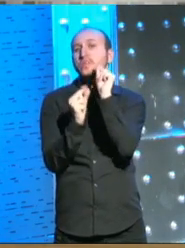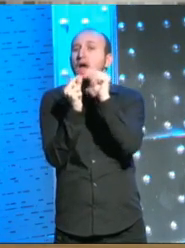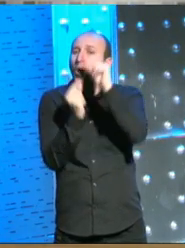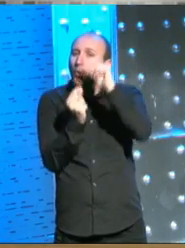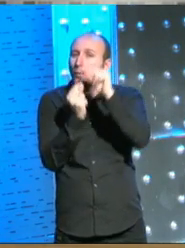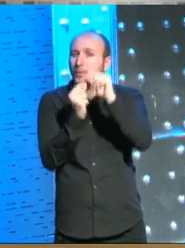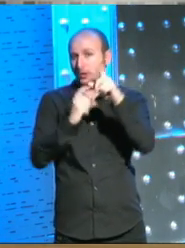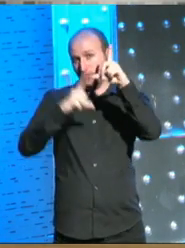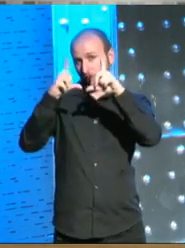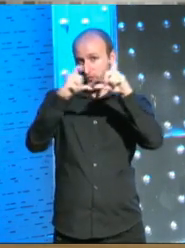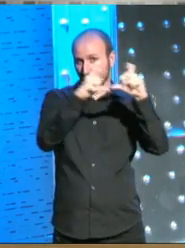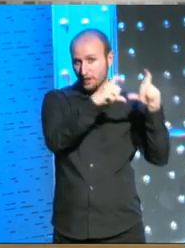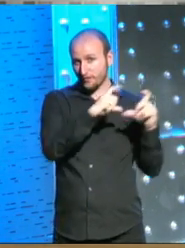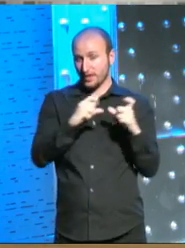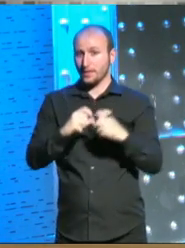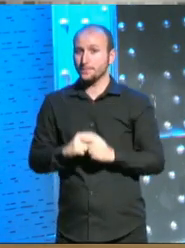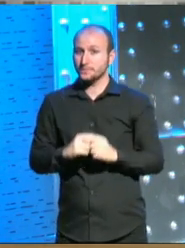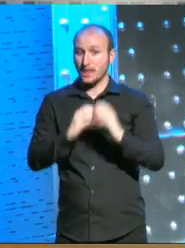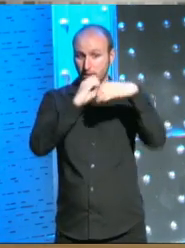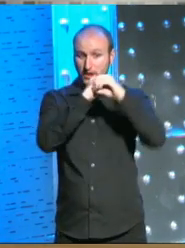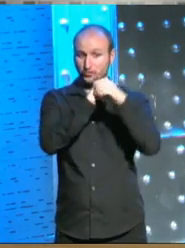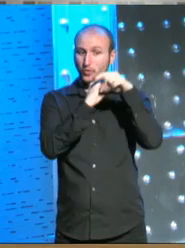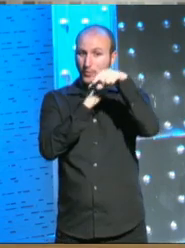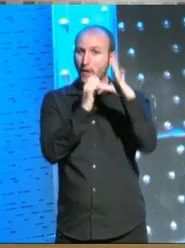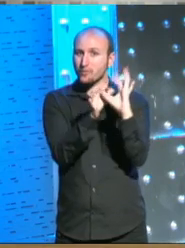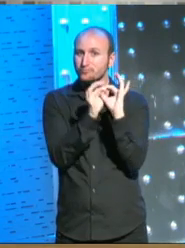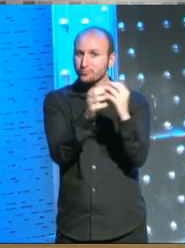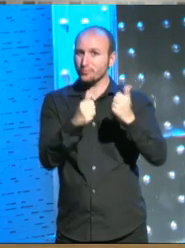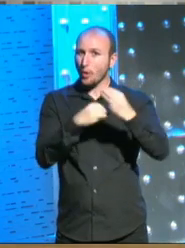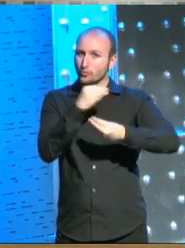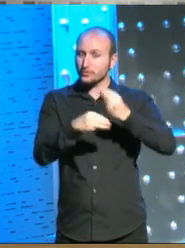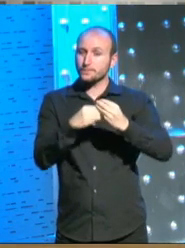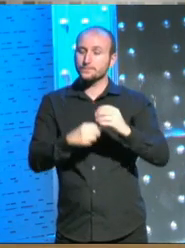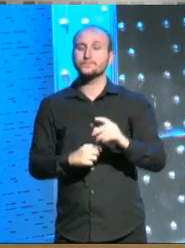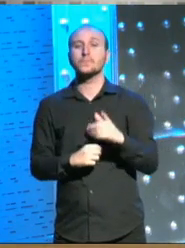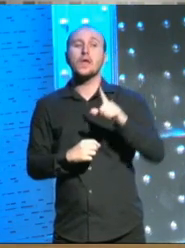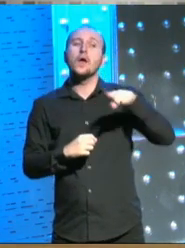microcinematografía, a través del microscopio, ¿no? El año